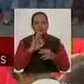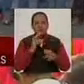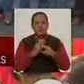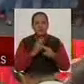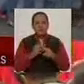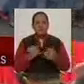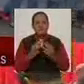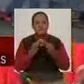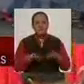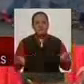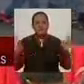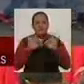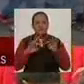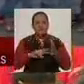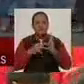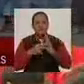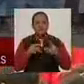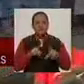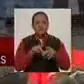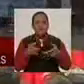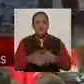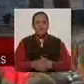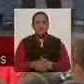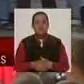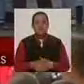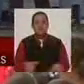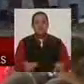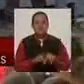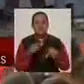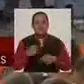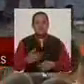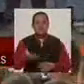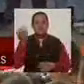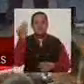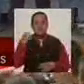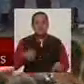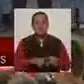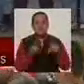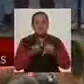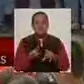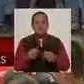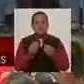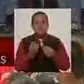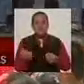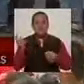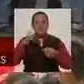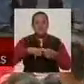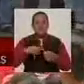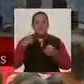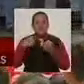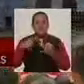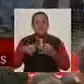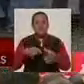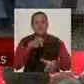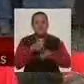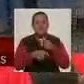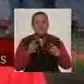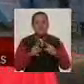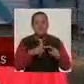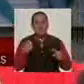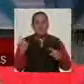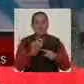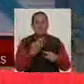para la etnia y anteriormente como era escrito por los registradores del